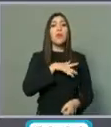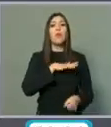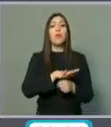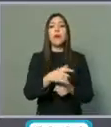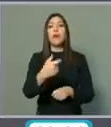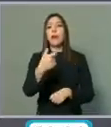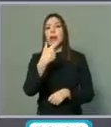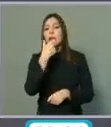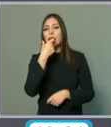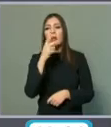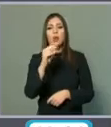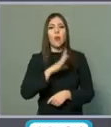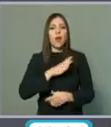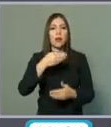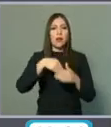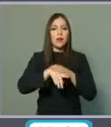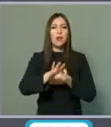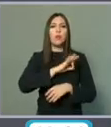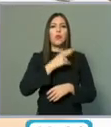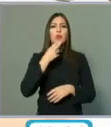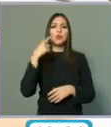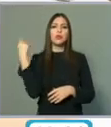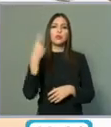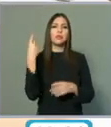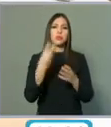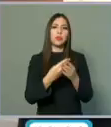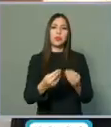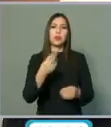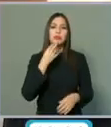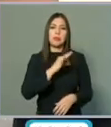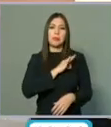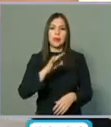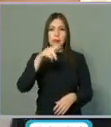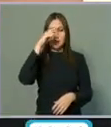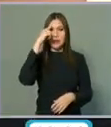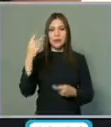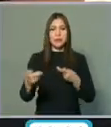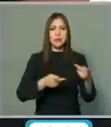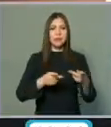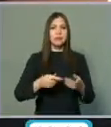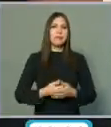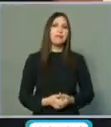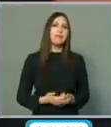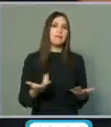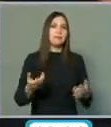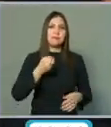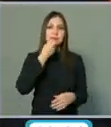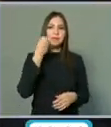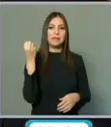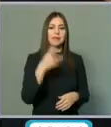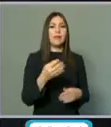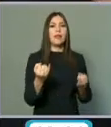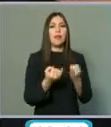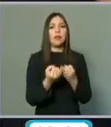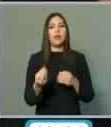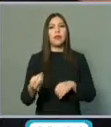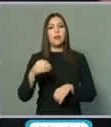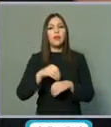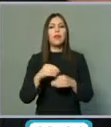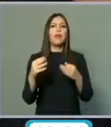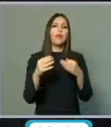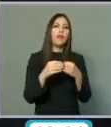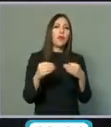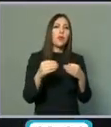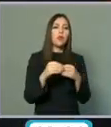sea seco, que no tenga relleno, podemos utilizarla para hacer esto, no hay ningún problema, Ay, ¿ok? oye, está buenísimo. Está muy bien, y pues y ya también nada se más- le pueden poner